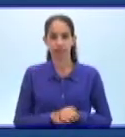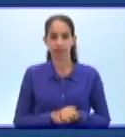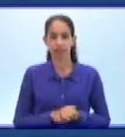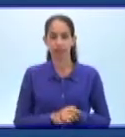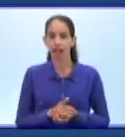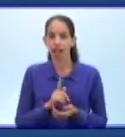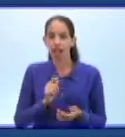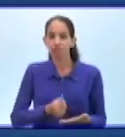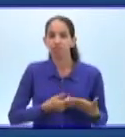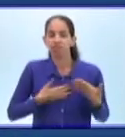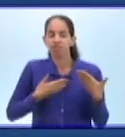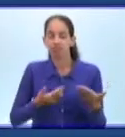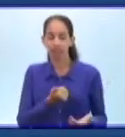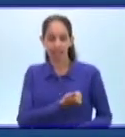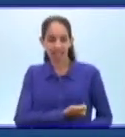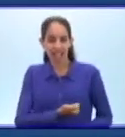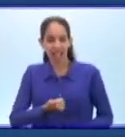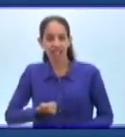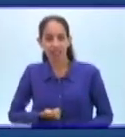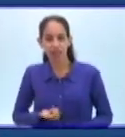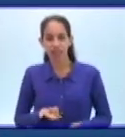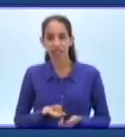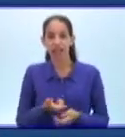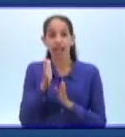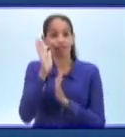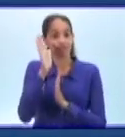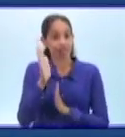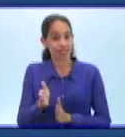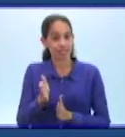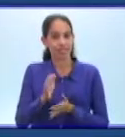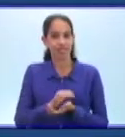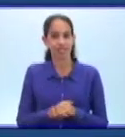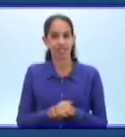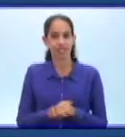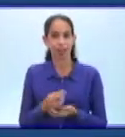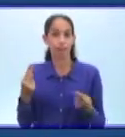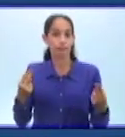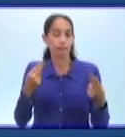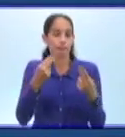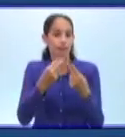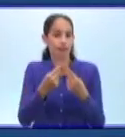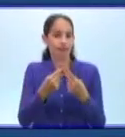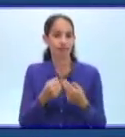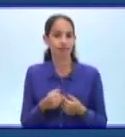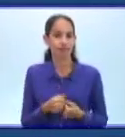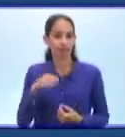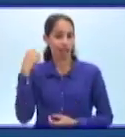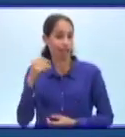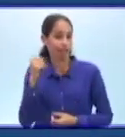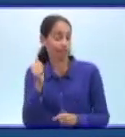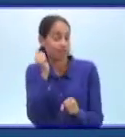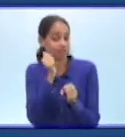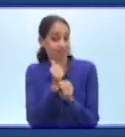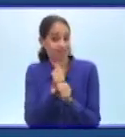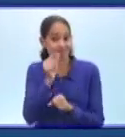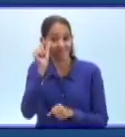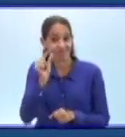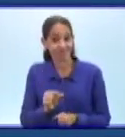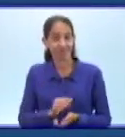consagración, sacrificio, disciplina, metas, entrenador,